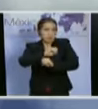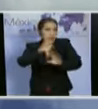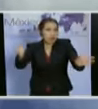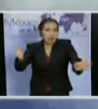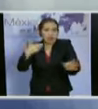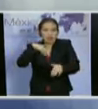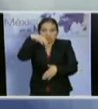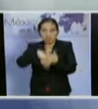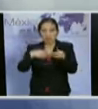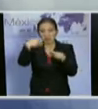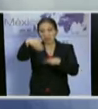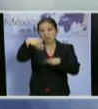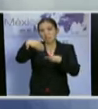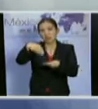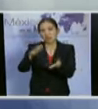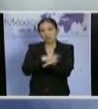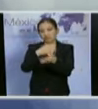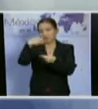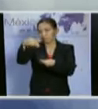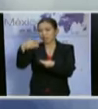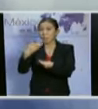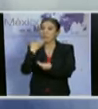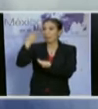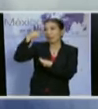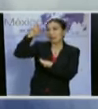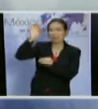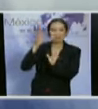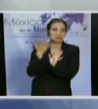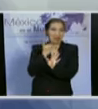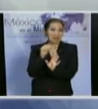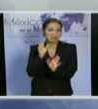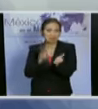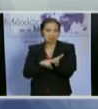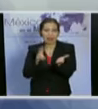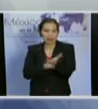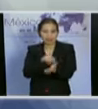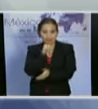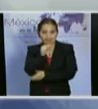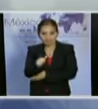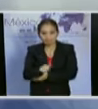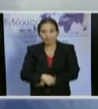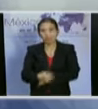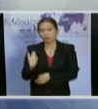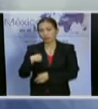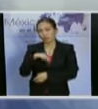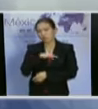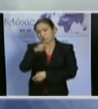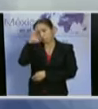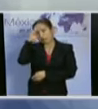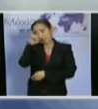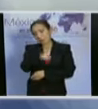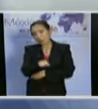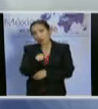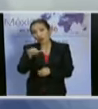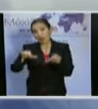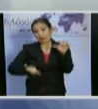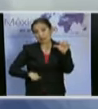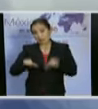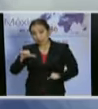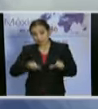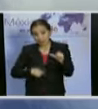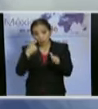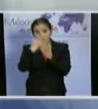evidentemente, sería un papel mojado, sería un brindis al sol que no tendría la menor validez. Y nosotros pensamos que la política no es solamente